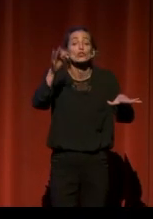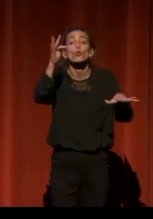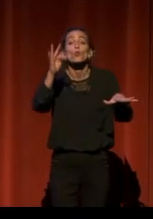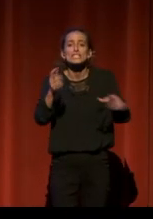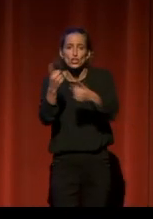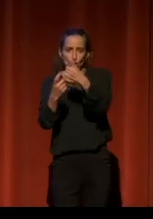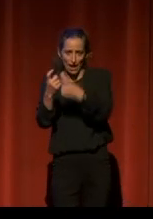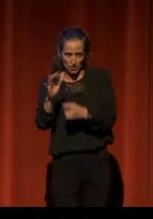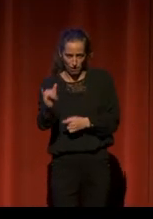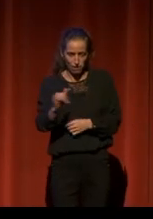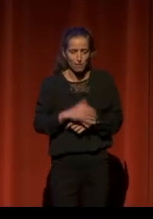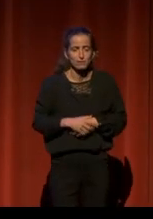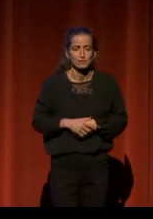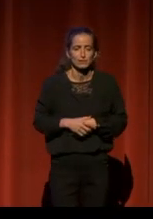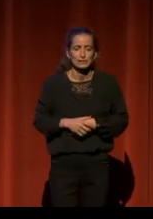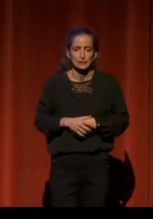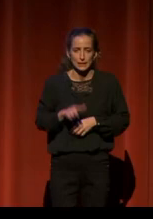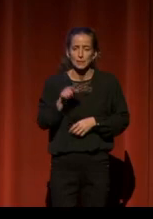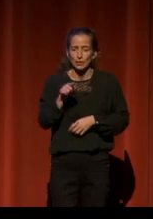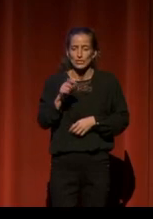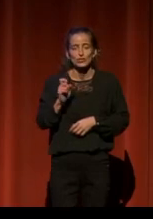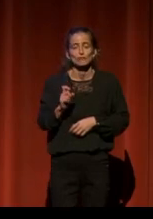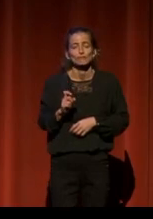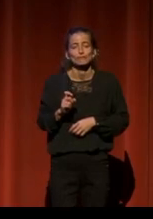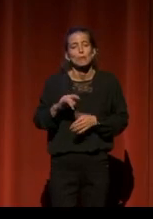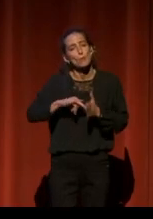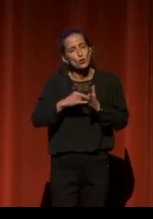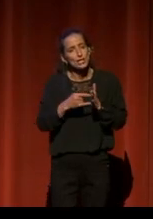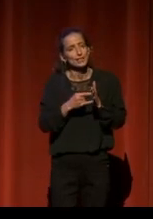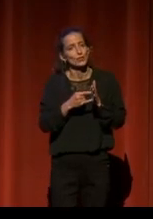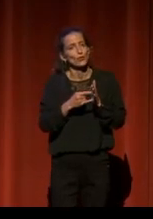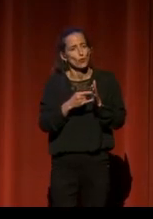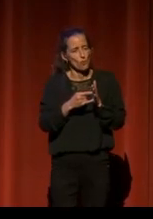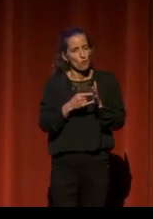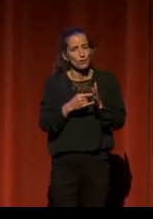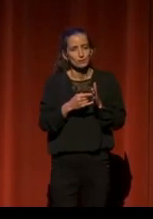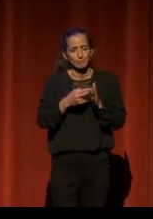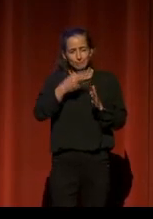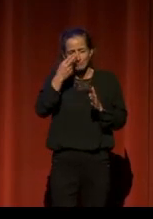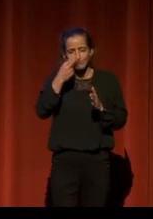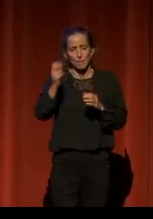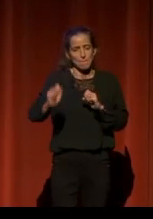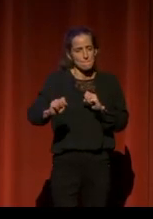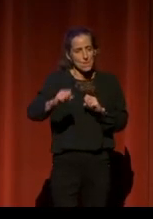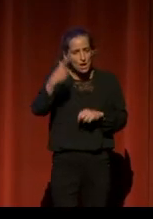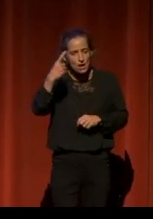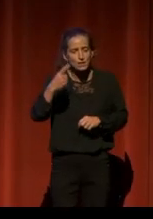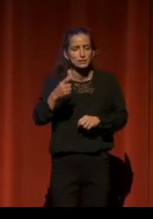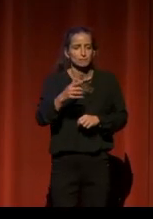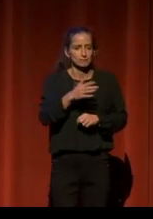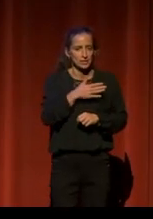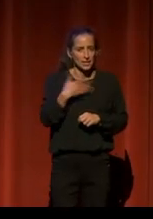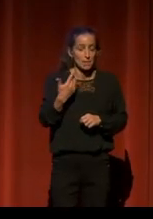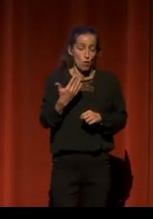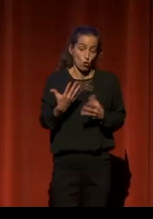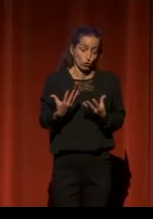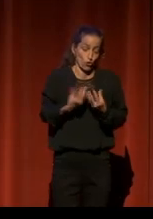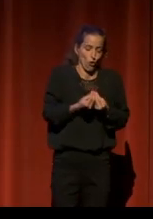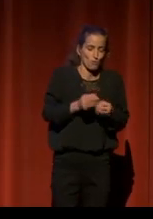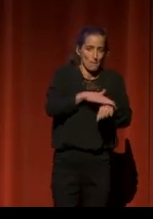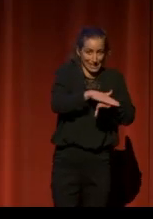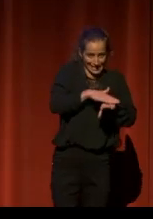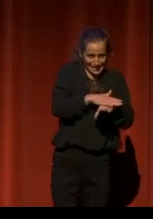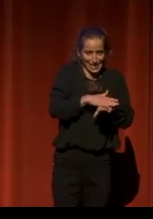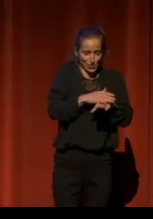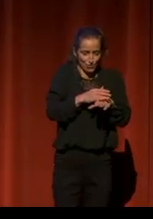la que en todo caso es el comienzo de un proyecto más ambicioso e insisto el que queremos eh emprender junto al ministerio y y con aquellos